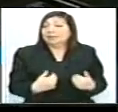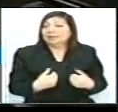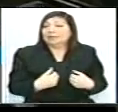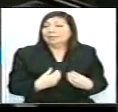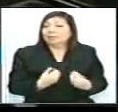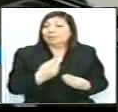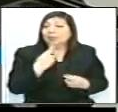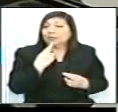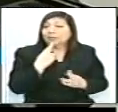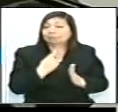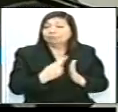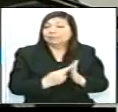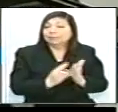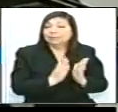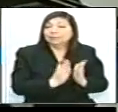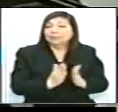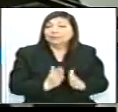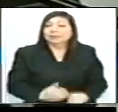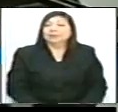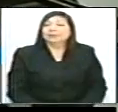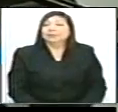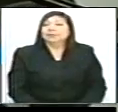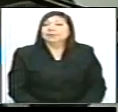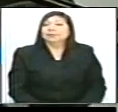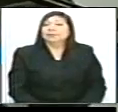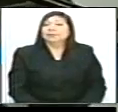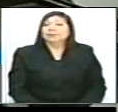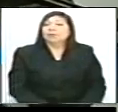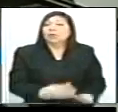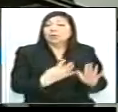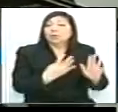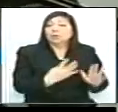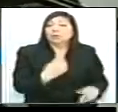como recursos ordinarios está el